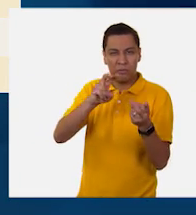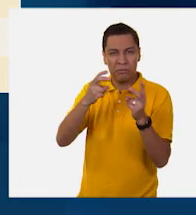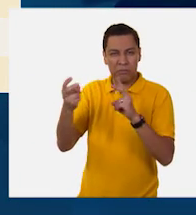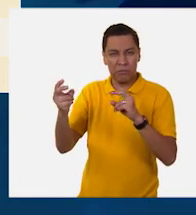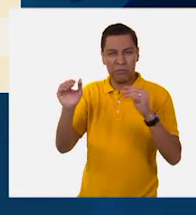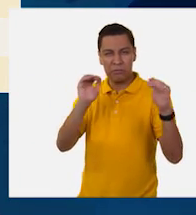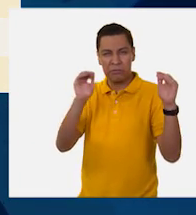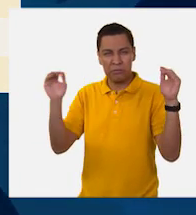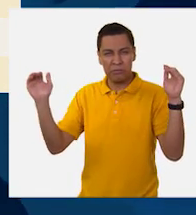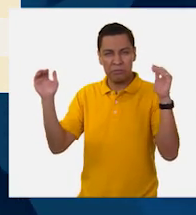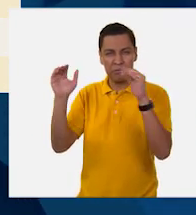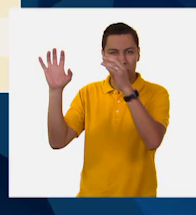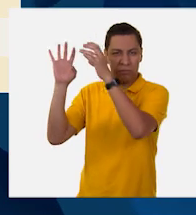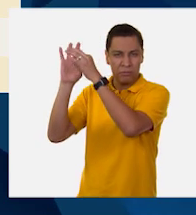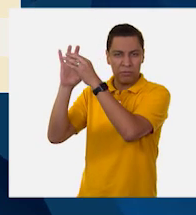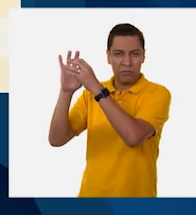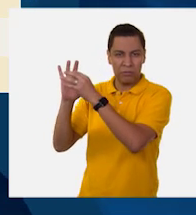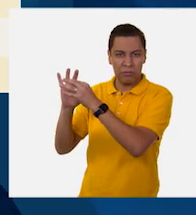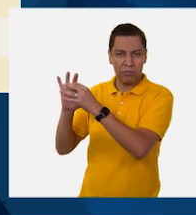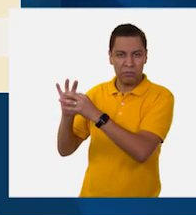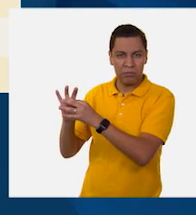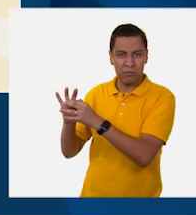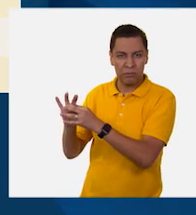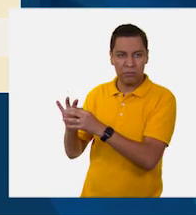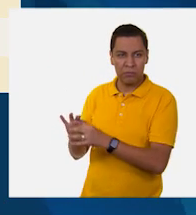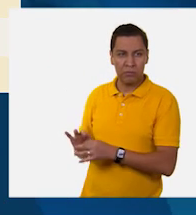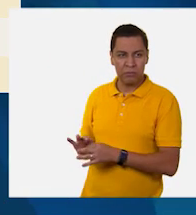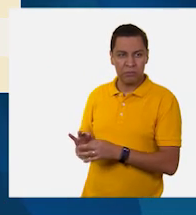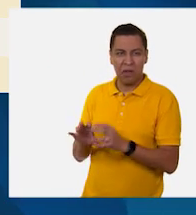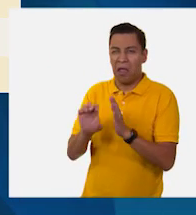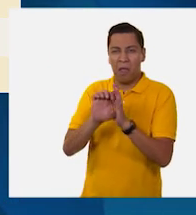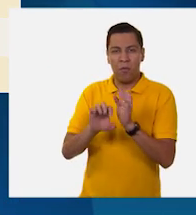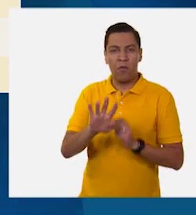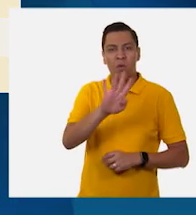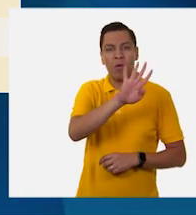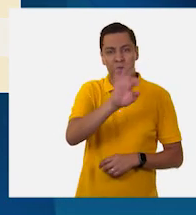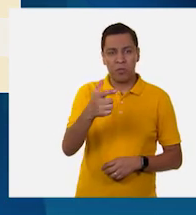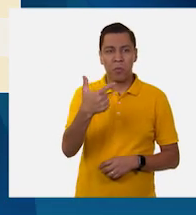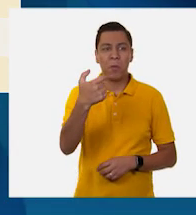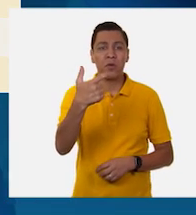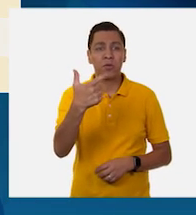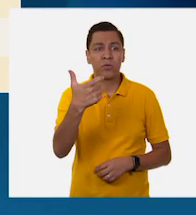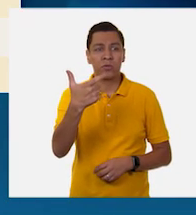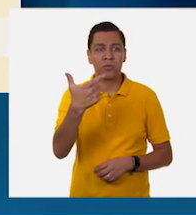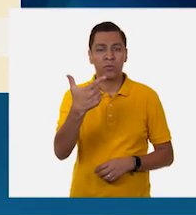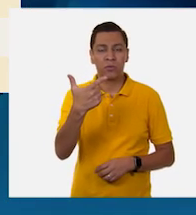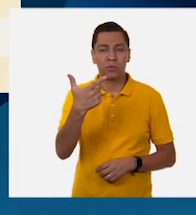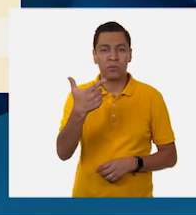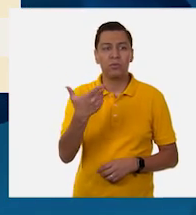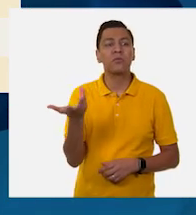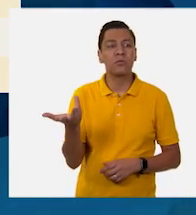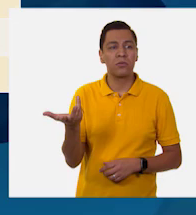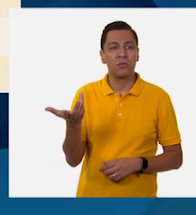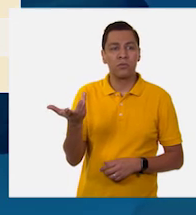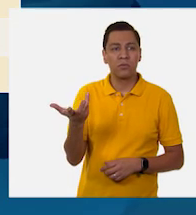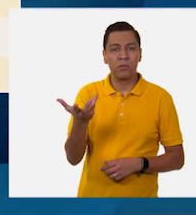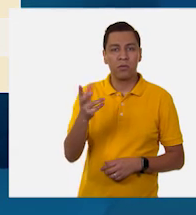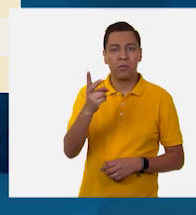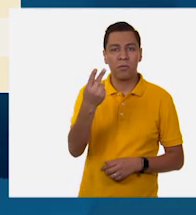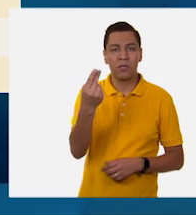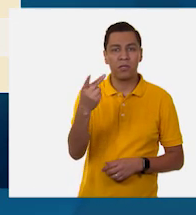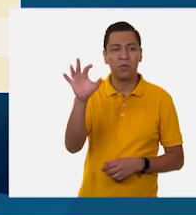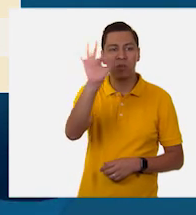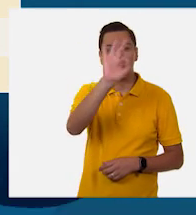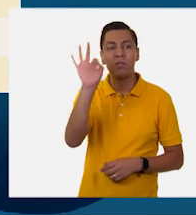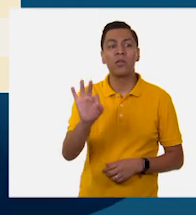75 pesos. El 25% de 400 pesos son 100 pesos. Y el 25% de